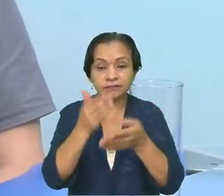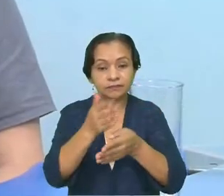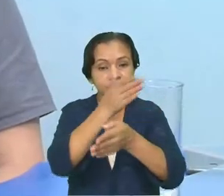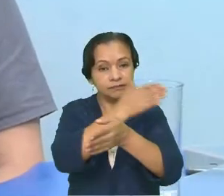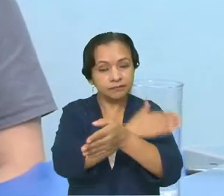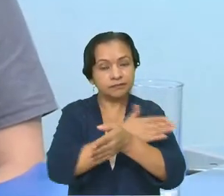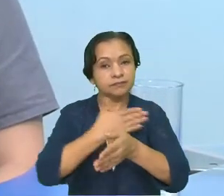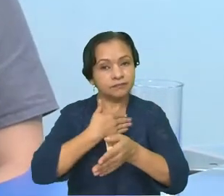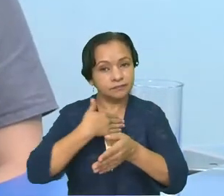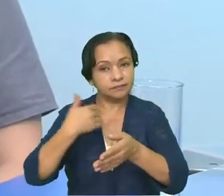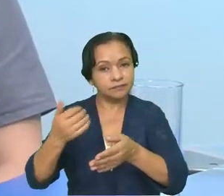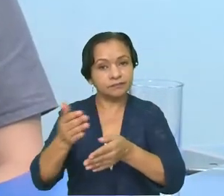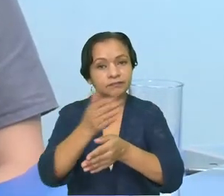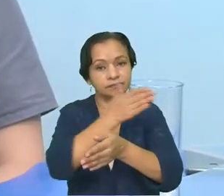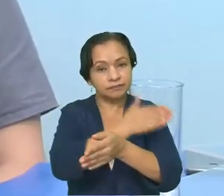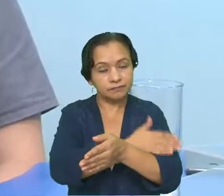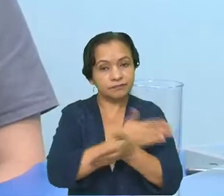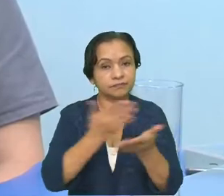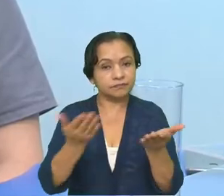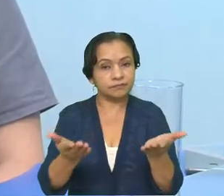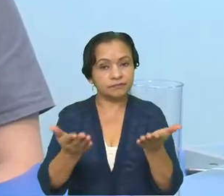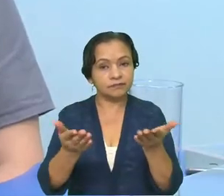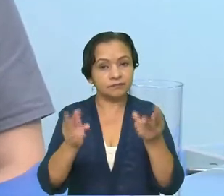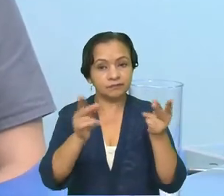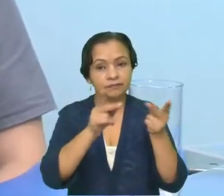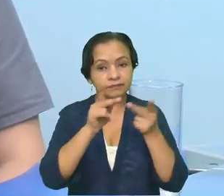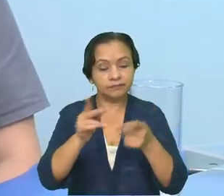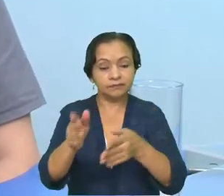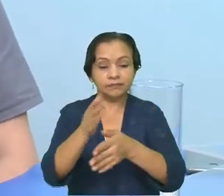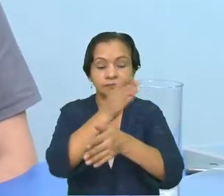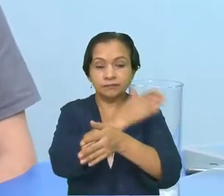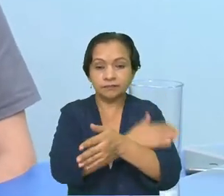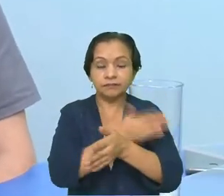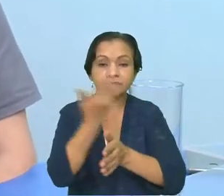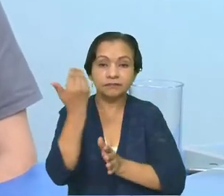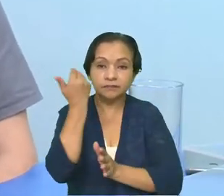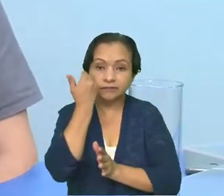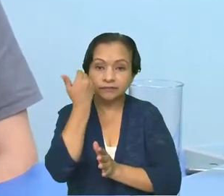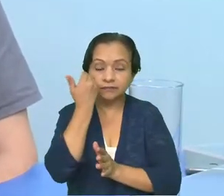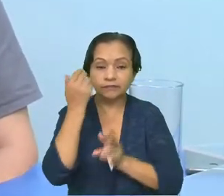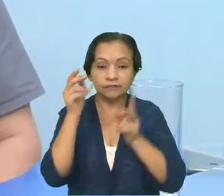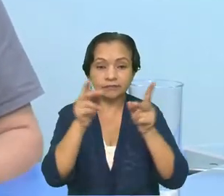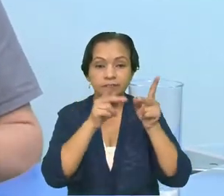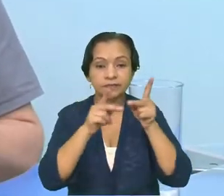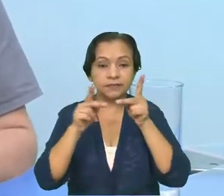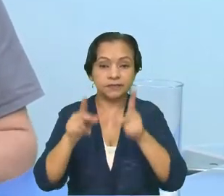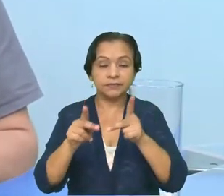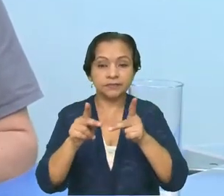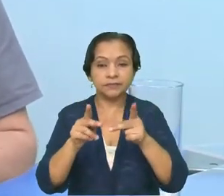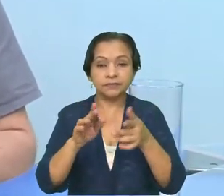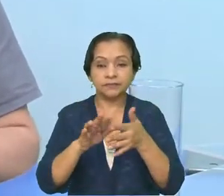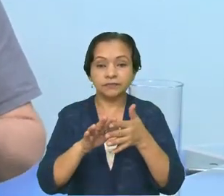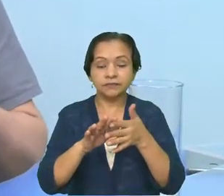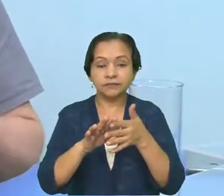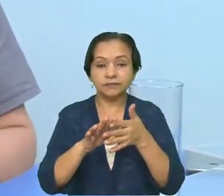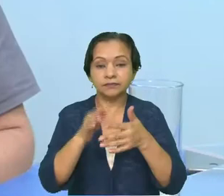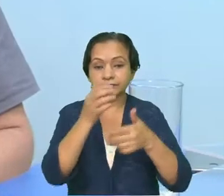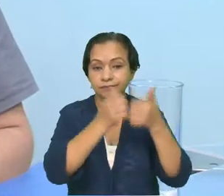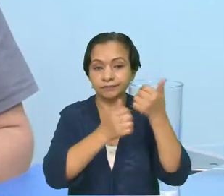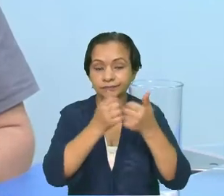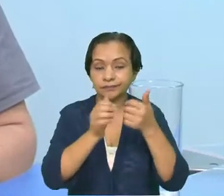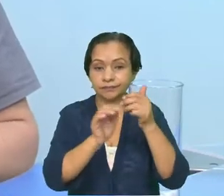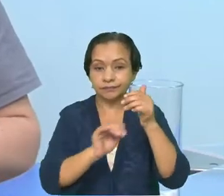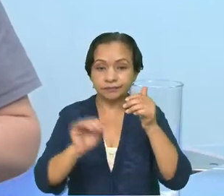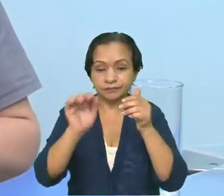temprana, porque si uno trata la enfermedad de manera temprana, el paciente tiene menos lesiones, tiene lesiones